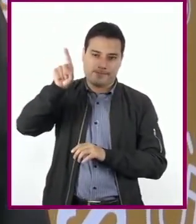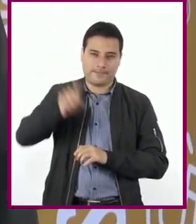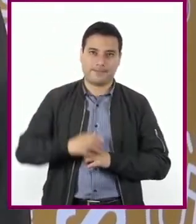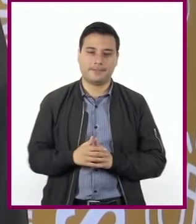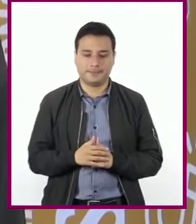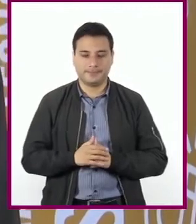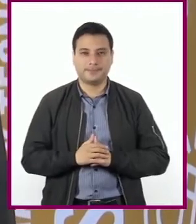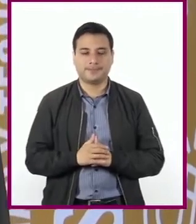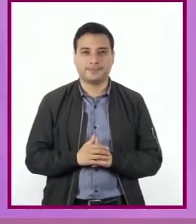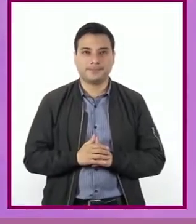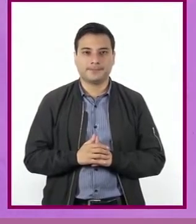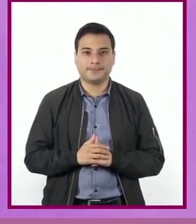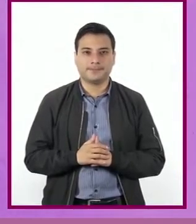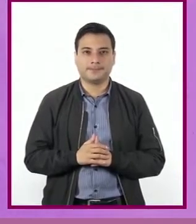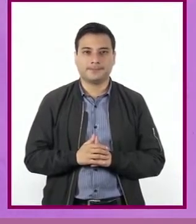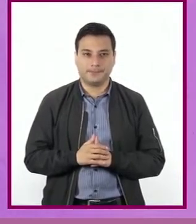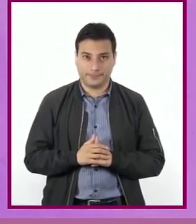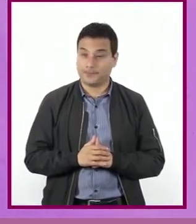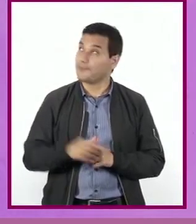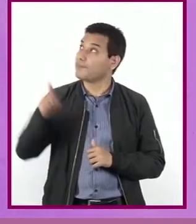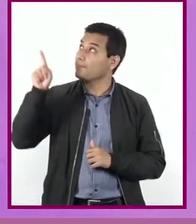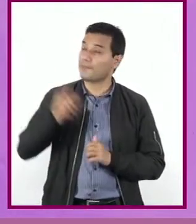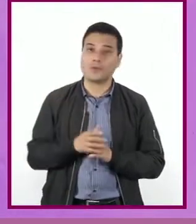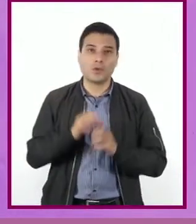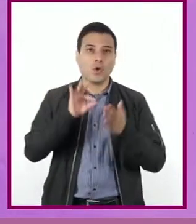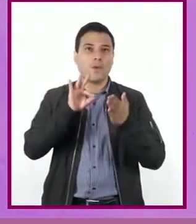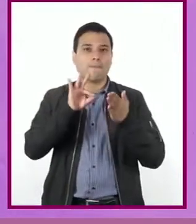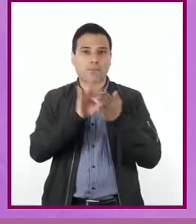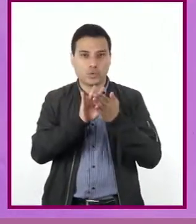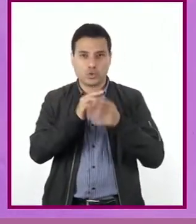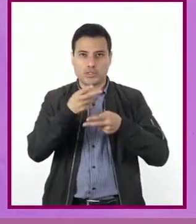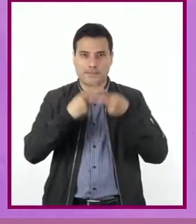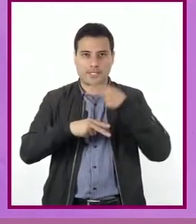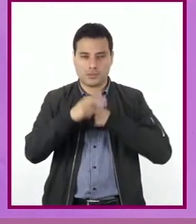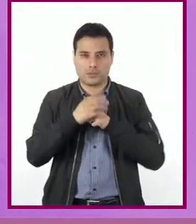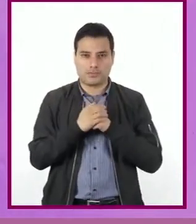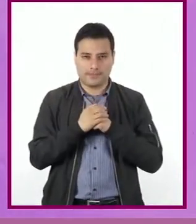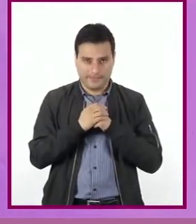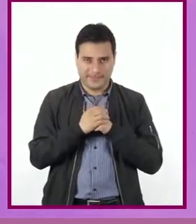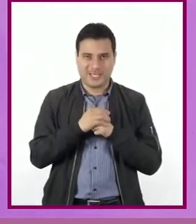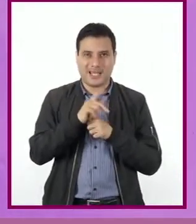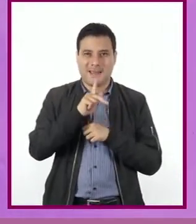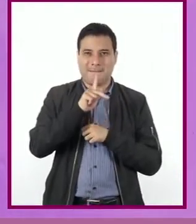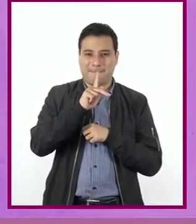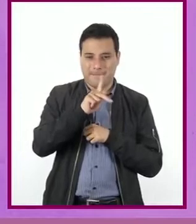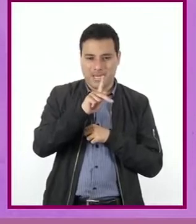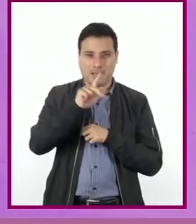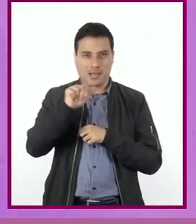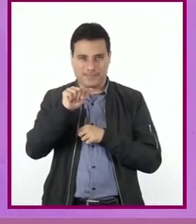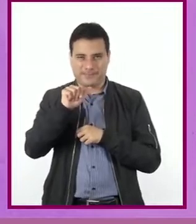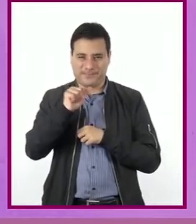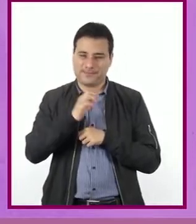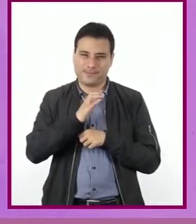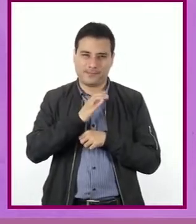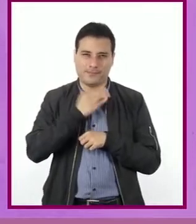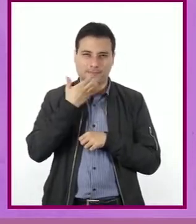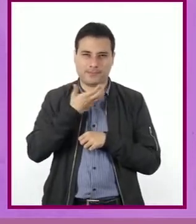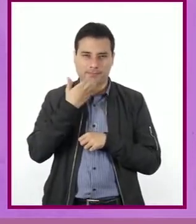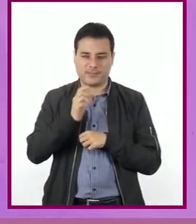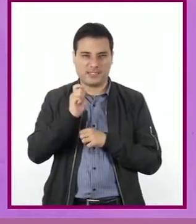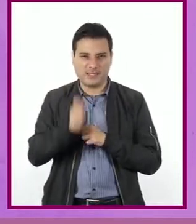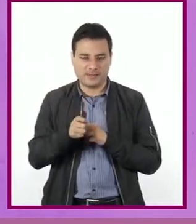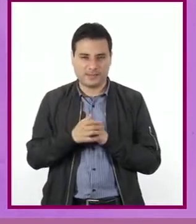hacia dónde se dirige la fuerza. Punto de aplicación. Se representa con la letra P mayúscula A mayúscula y es el